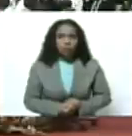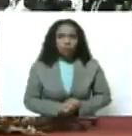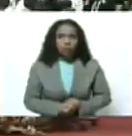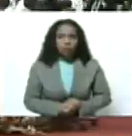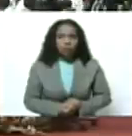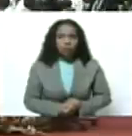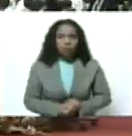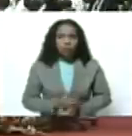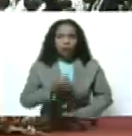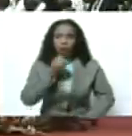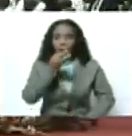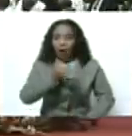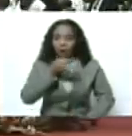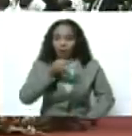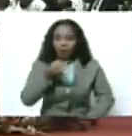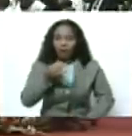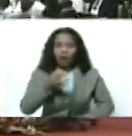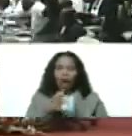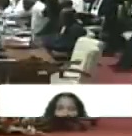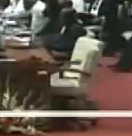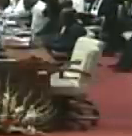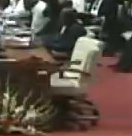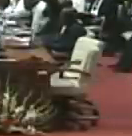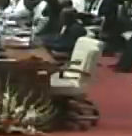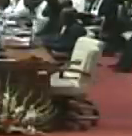Bueno, buenas tardes a todos,